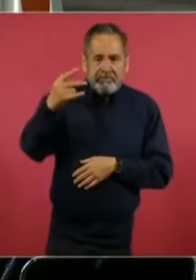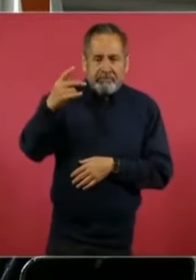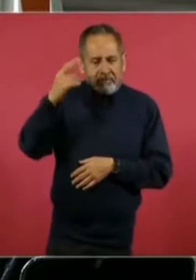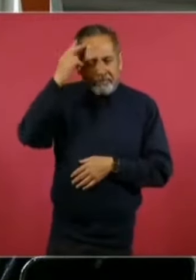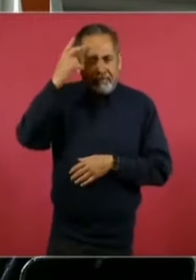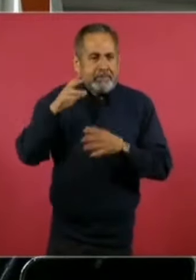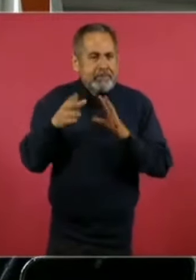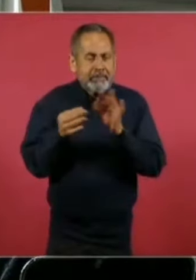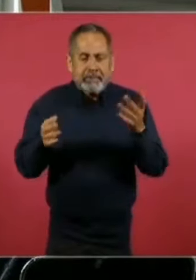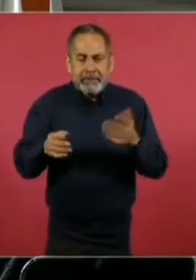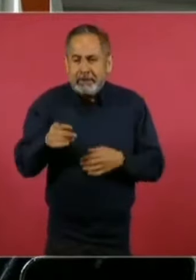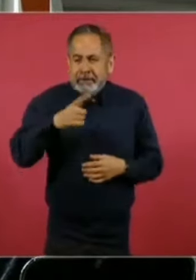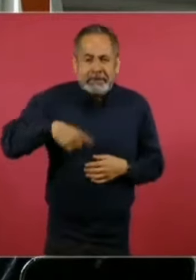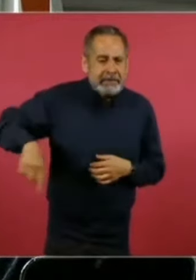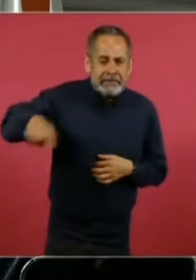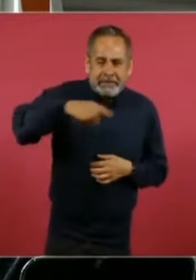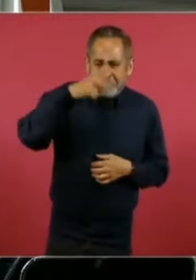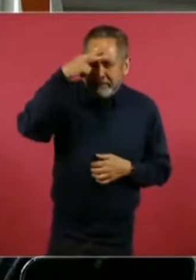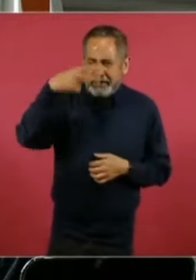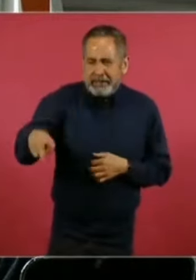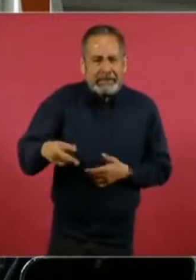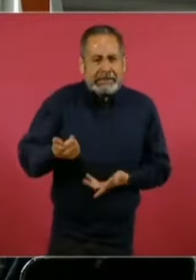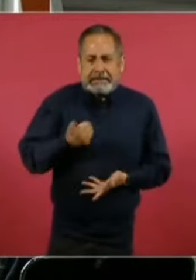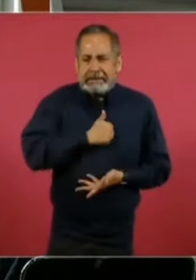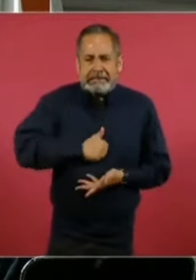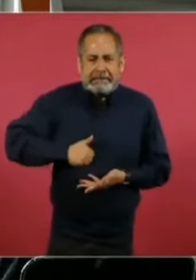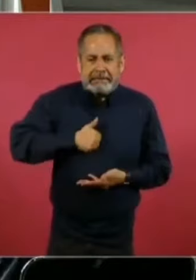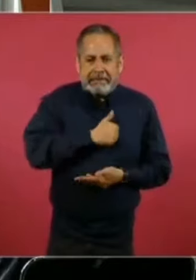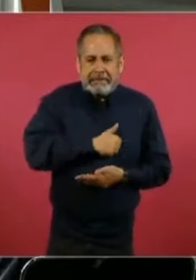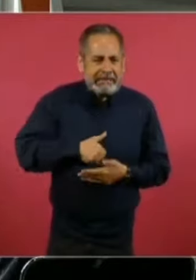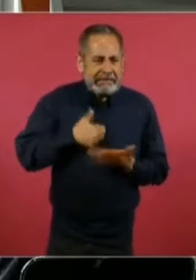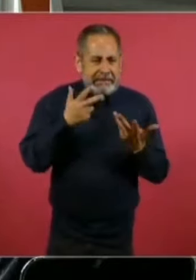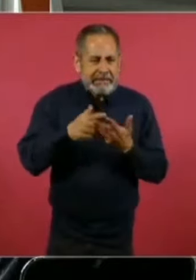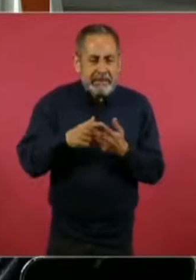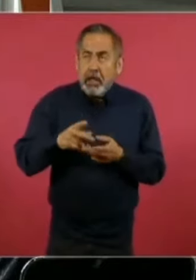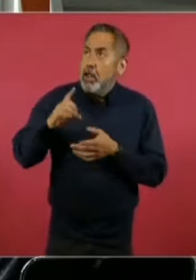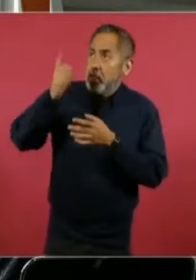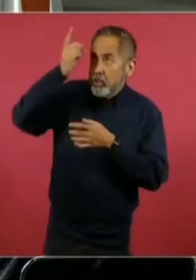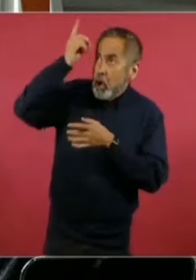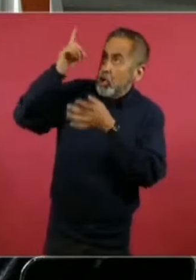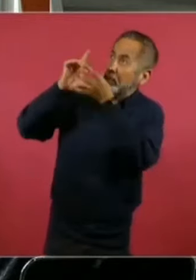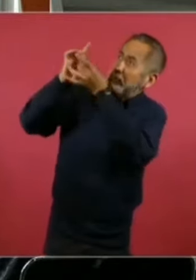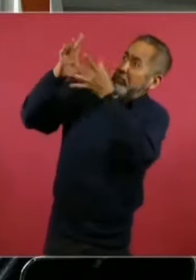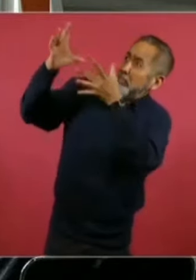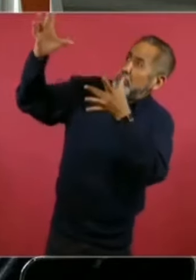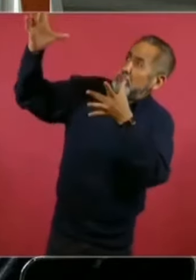de pobre México, tan lejos de Dios y tan cerca de los Estados Unidos.